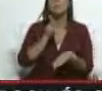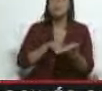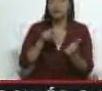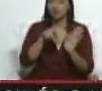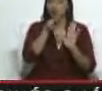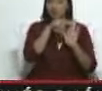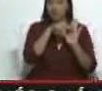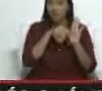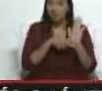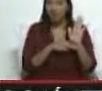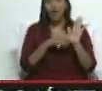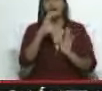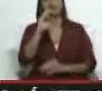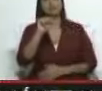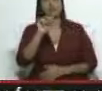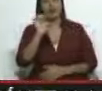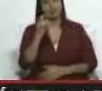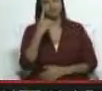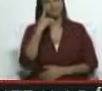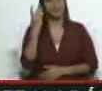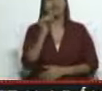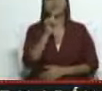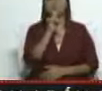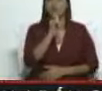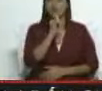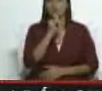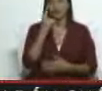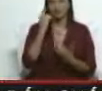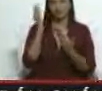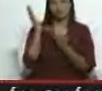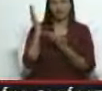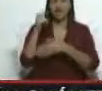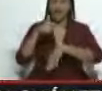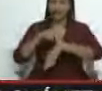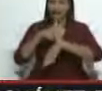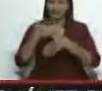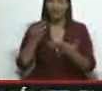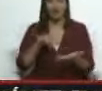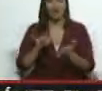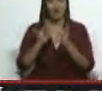poder electoral es parte de la información que nosotros podemos aportar a esta hora y con ella retornamos al contacto